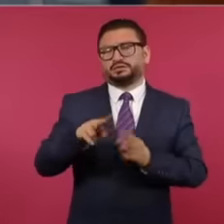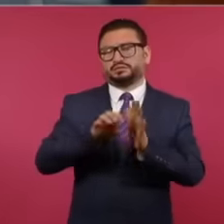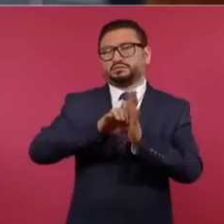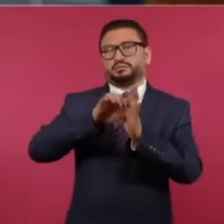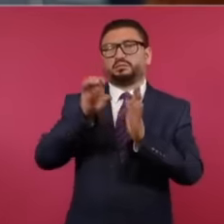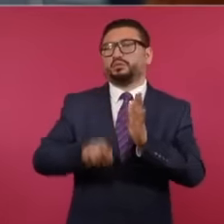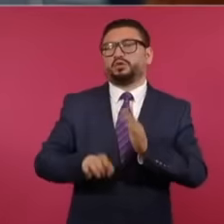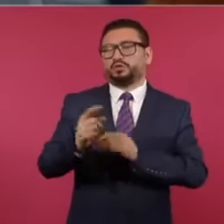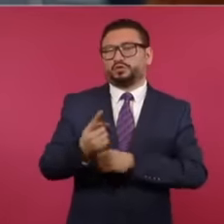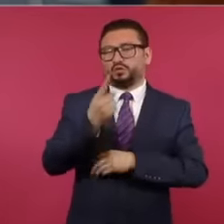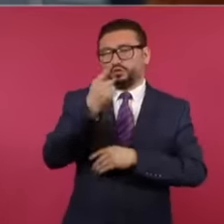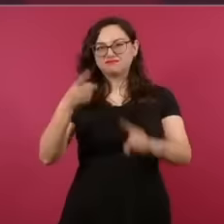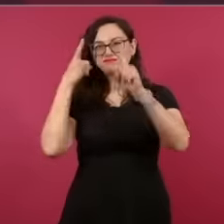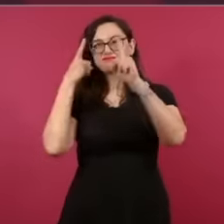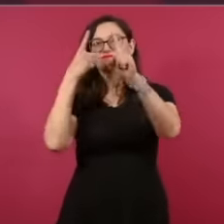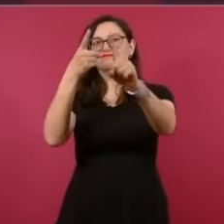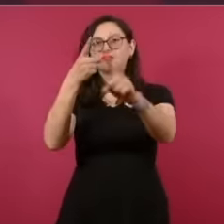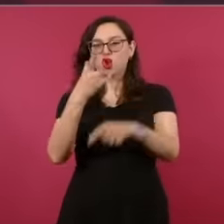es el ideal.